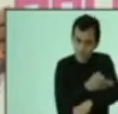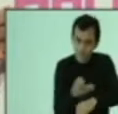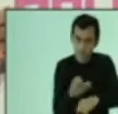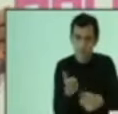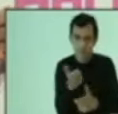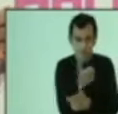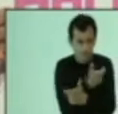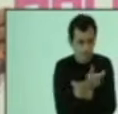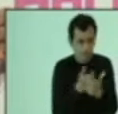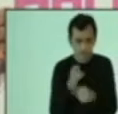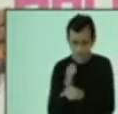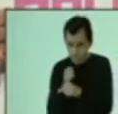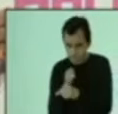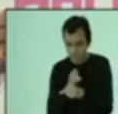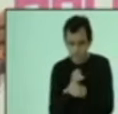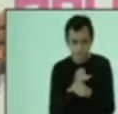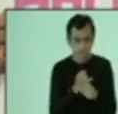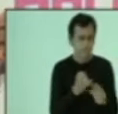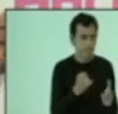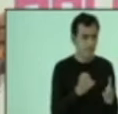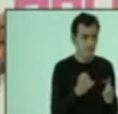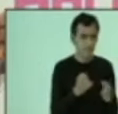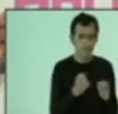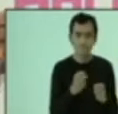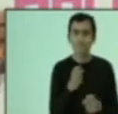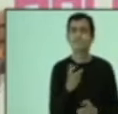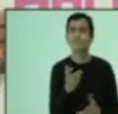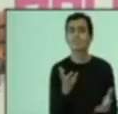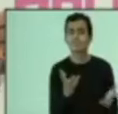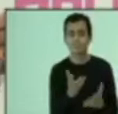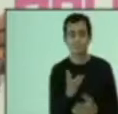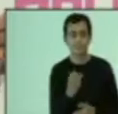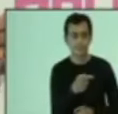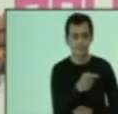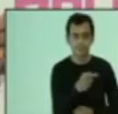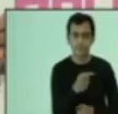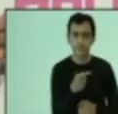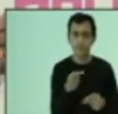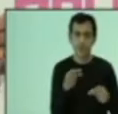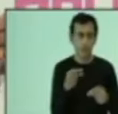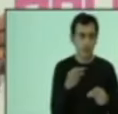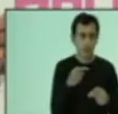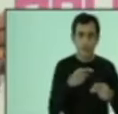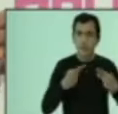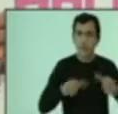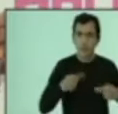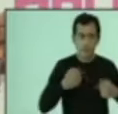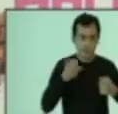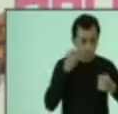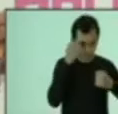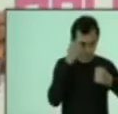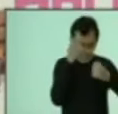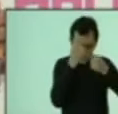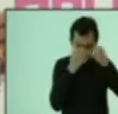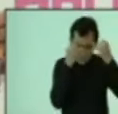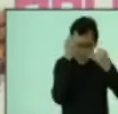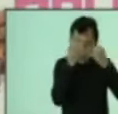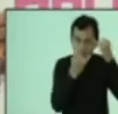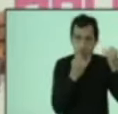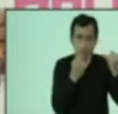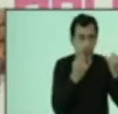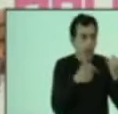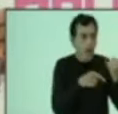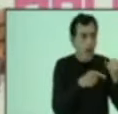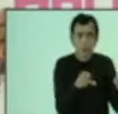recurso económico para subsistir ha provocado precisamente que se detone el emprendimiento local y el autoempleo. Por